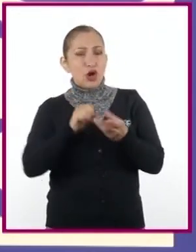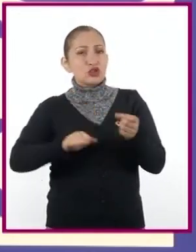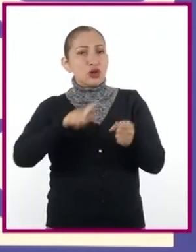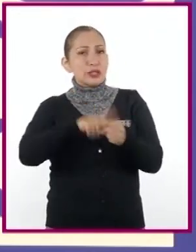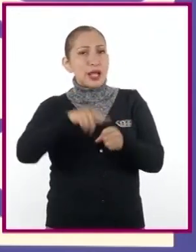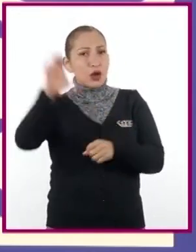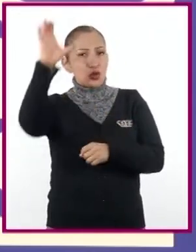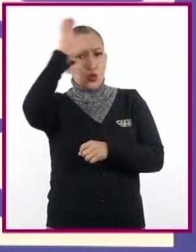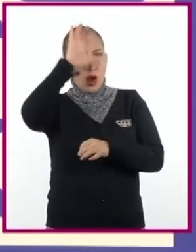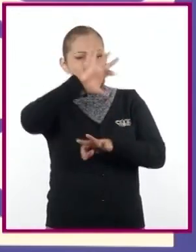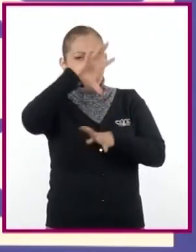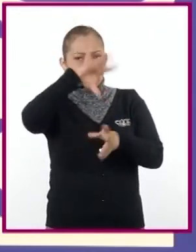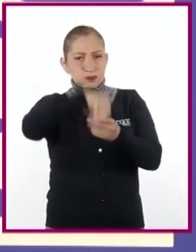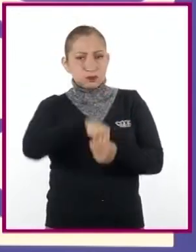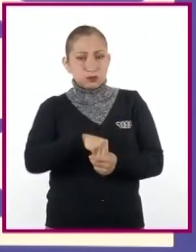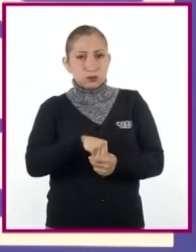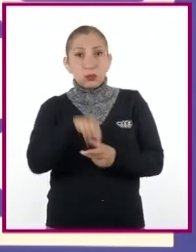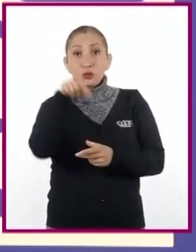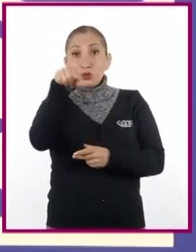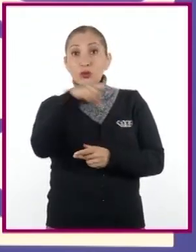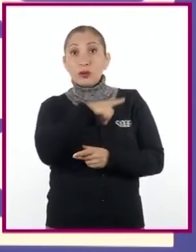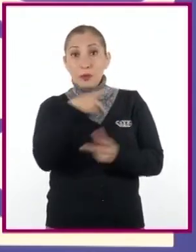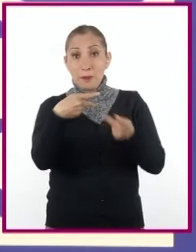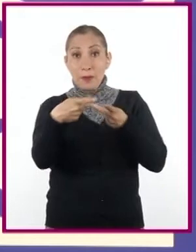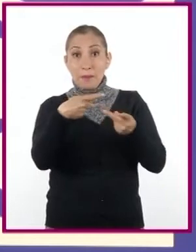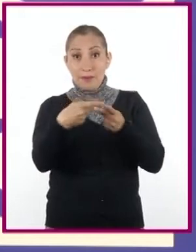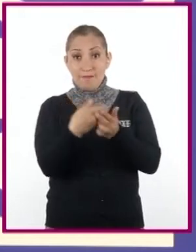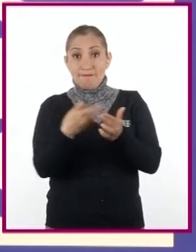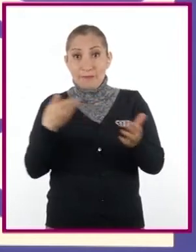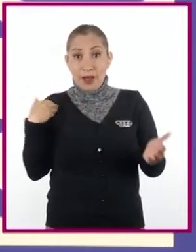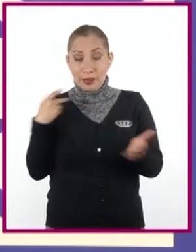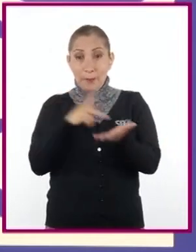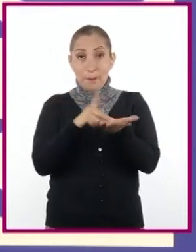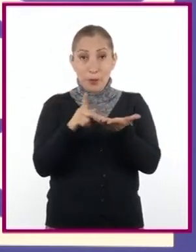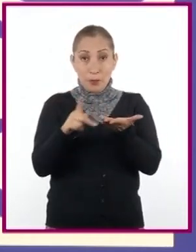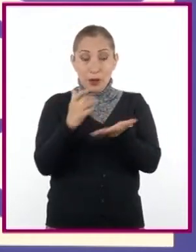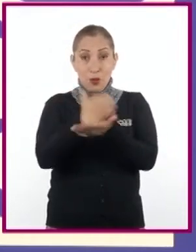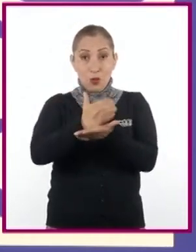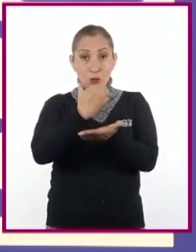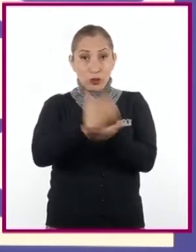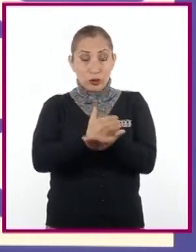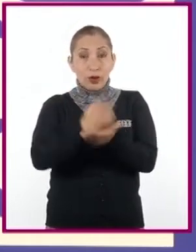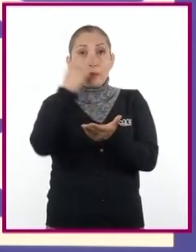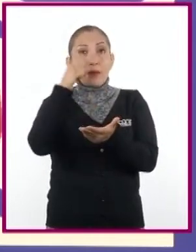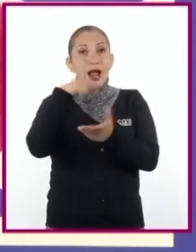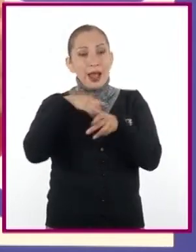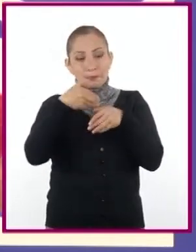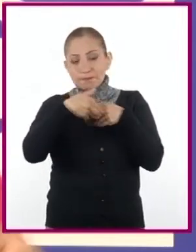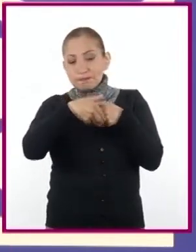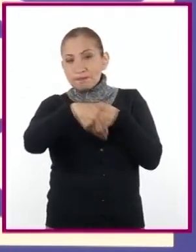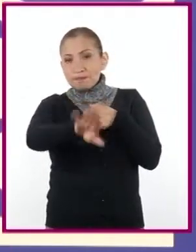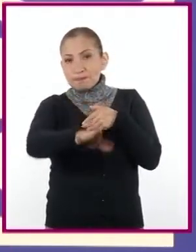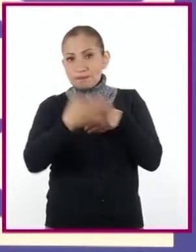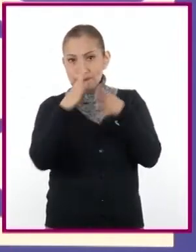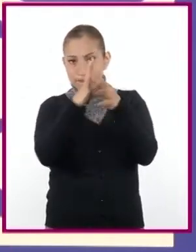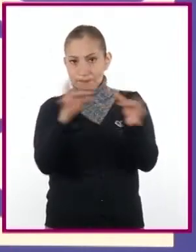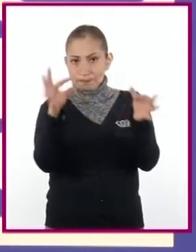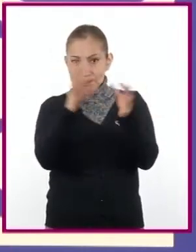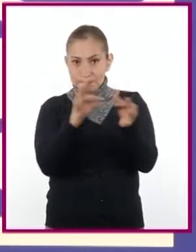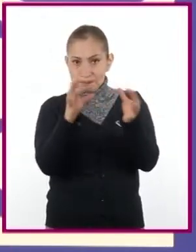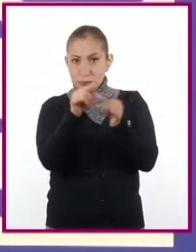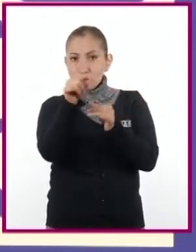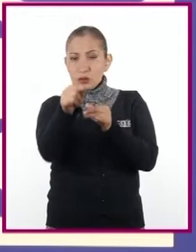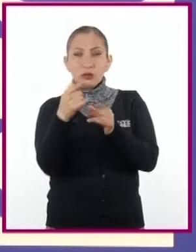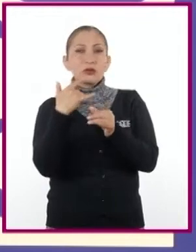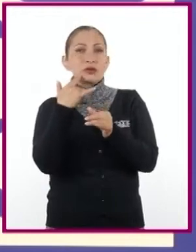y culturales. Asegúrense de tener a la mano bolígrafo y cuaderno para que en el transcurso de la explicación